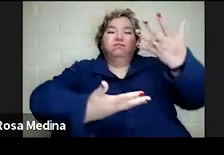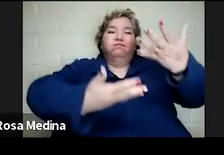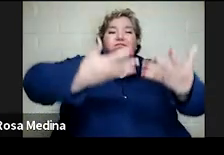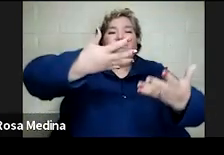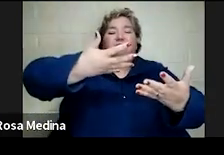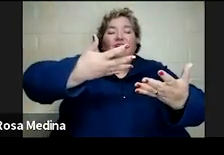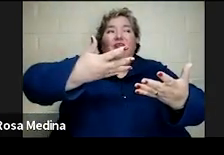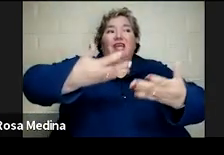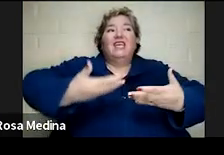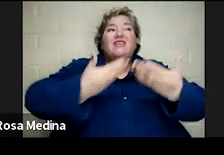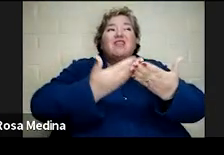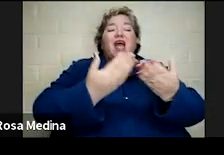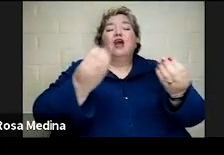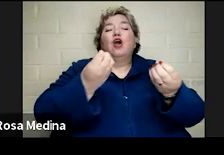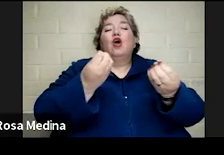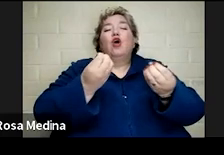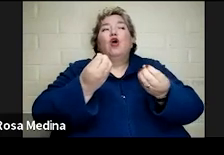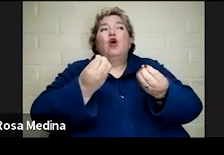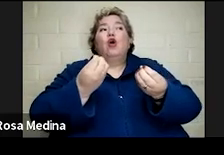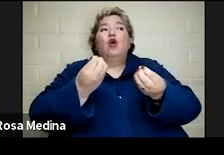generar recursos para